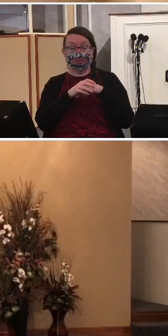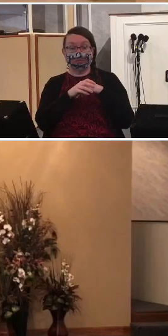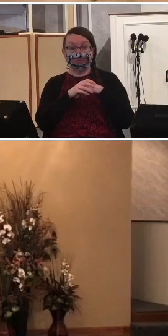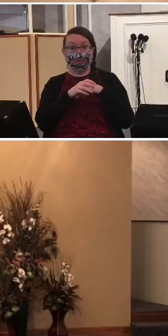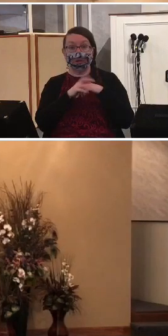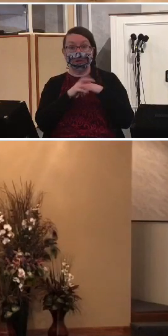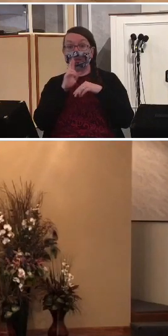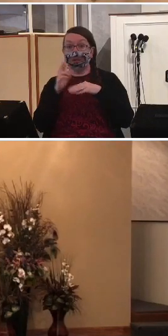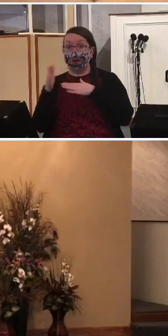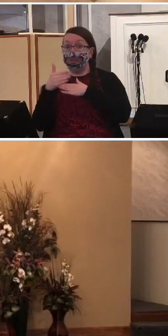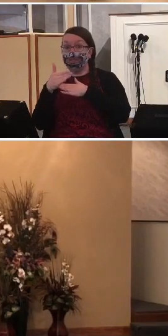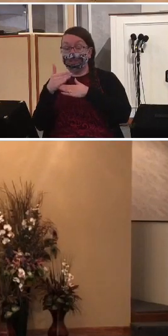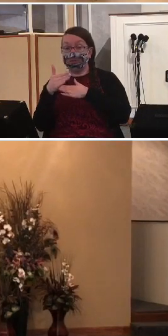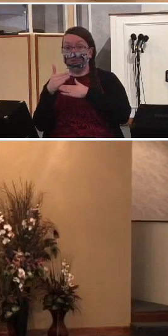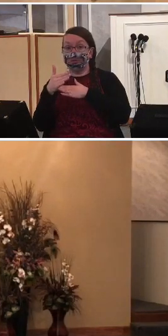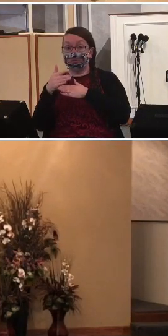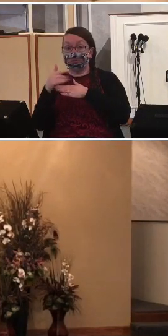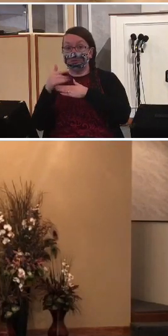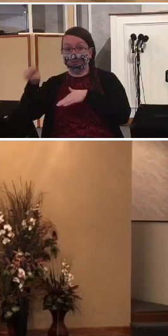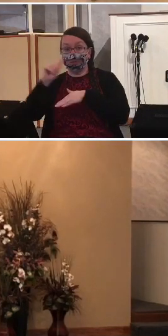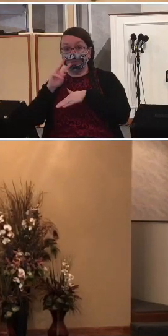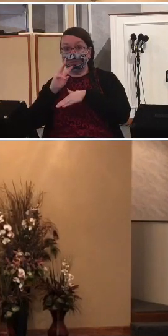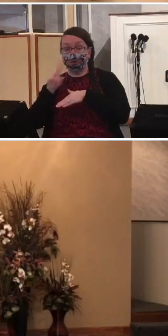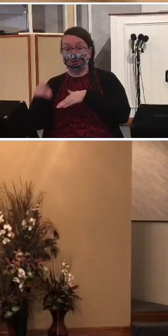Porque hay peces en el agua.